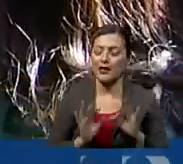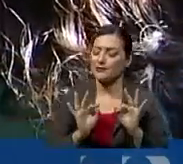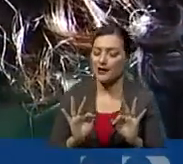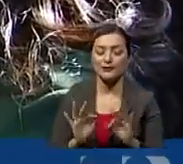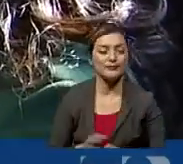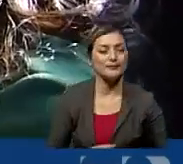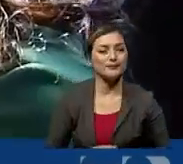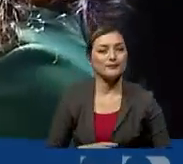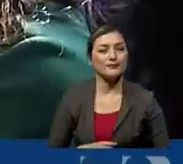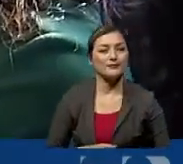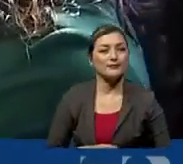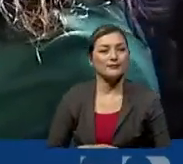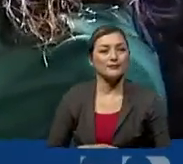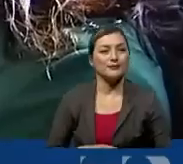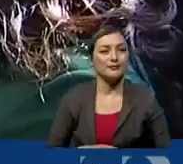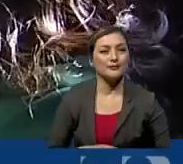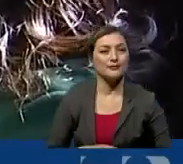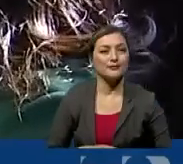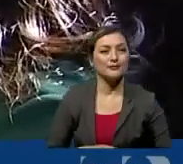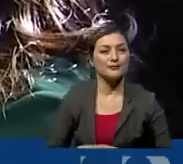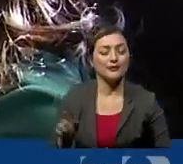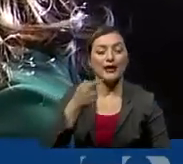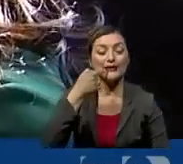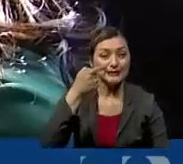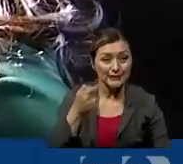excelente. Y lo que nos han comentado, de verdad, que